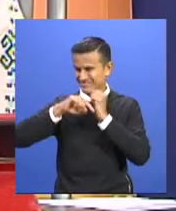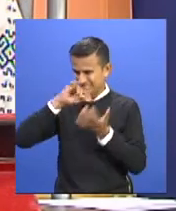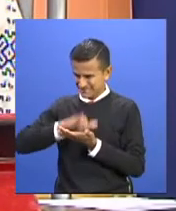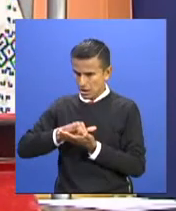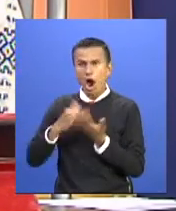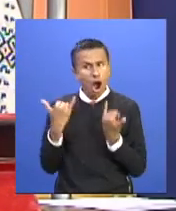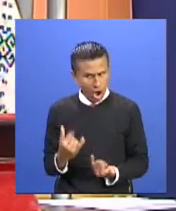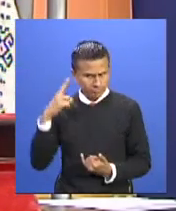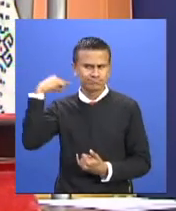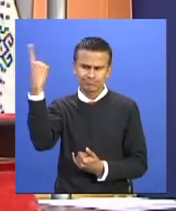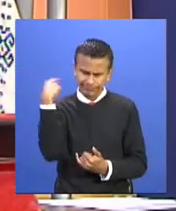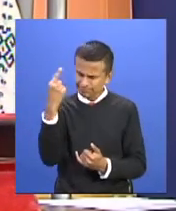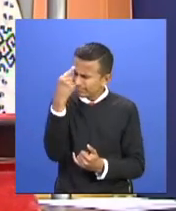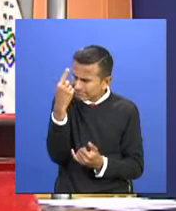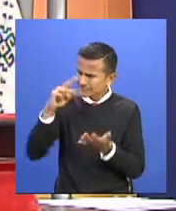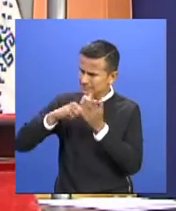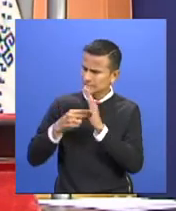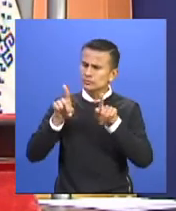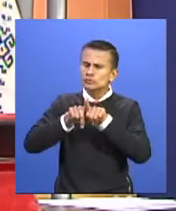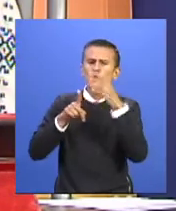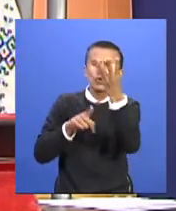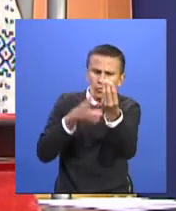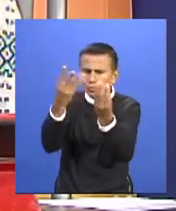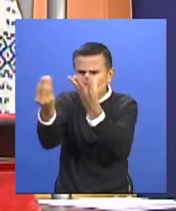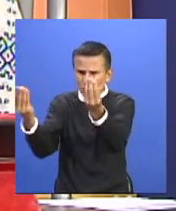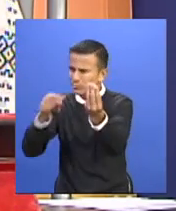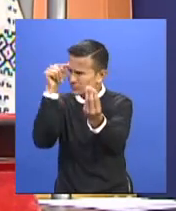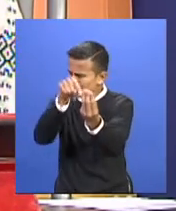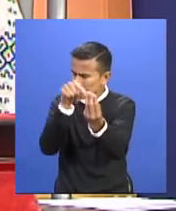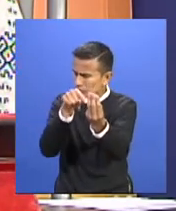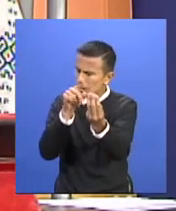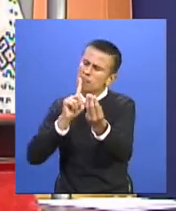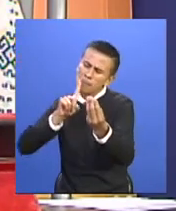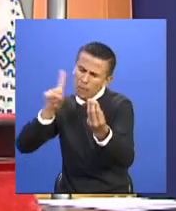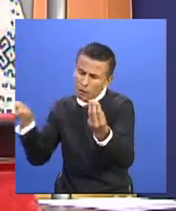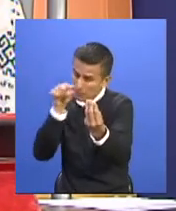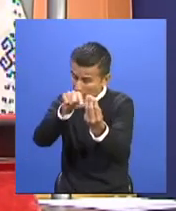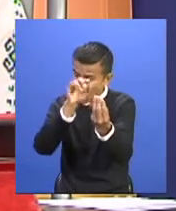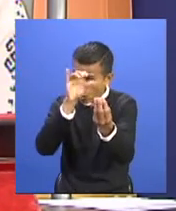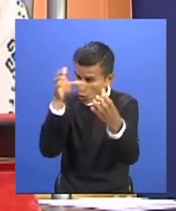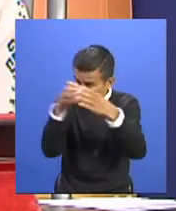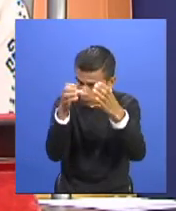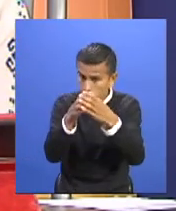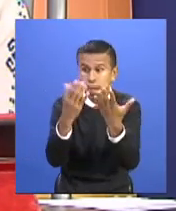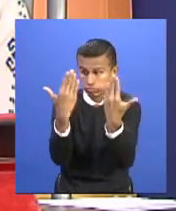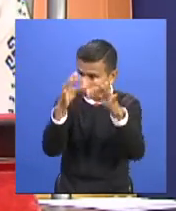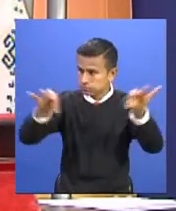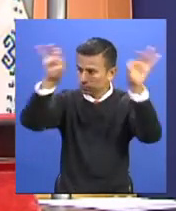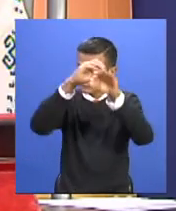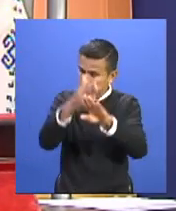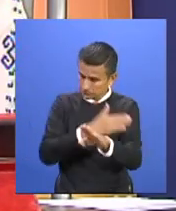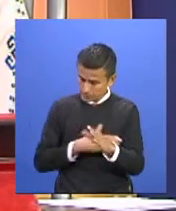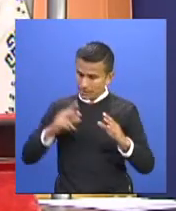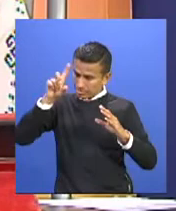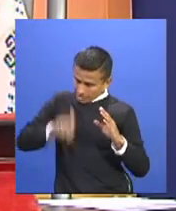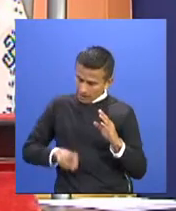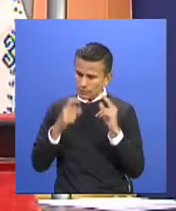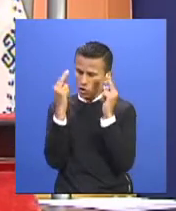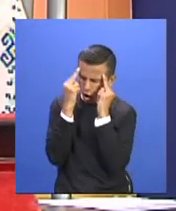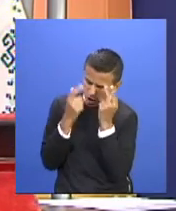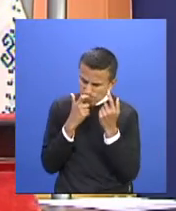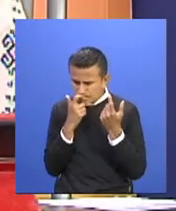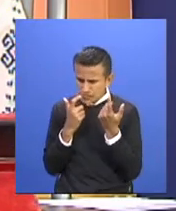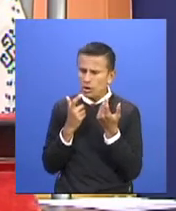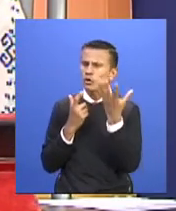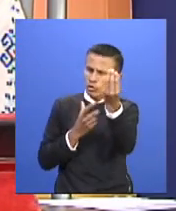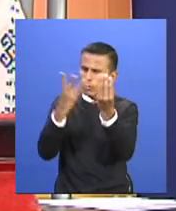digamos, importante que hoy se está hablando de los diferentes grupos de interés. ¿Qué importancia tiene un conocimiento preciso